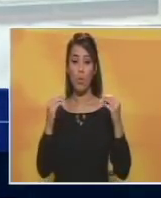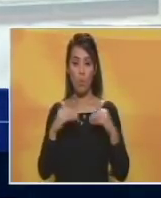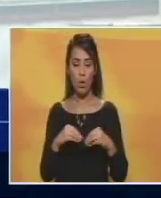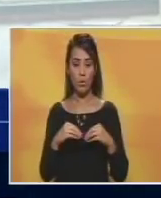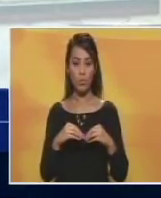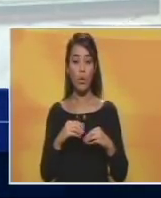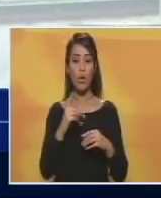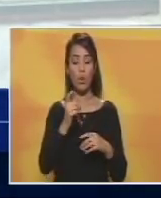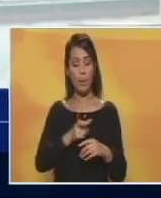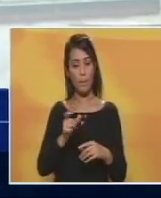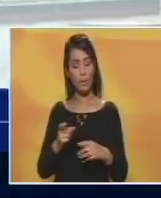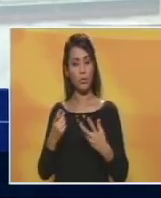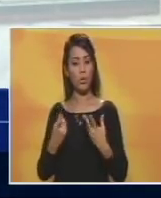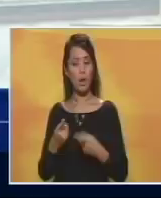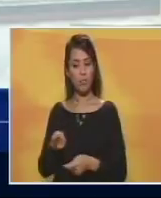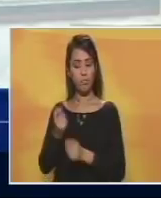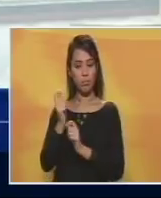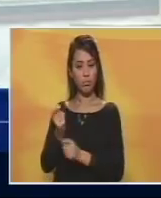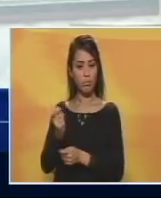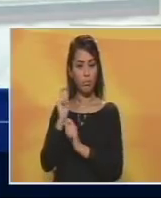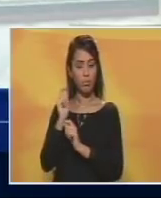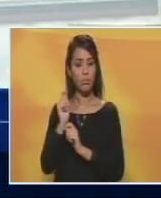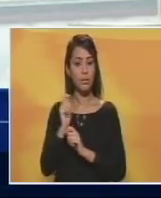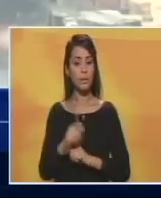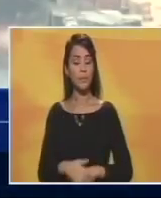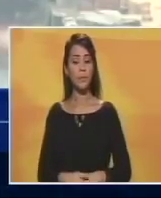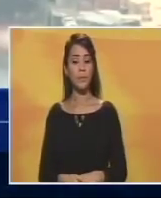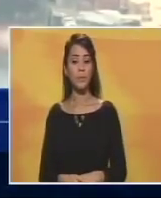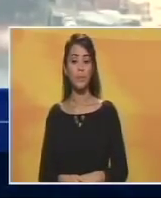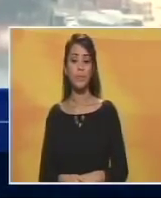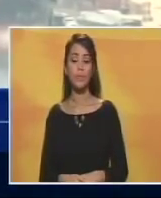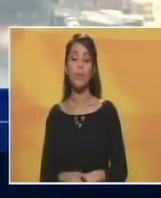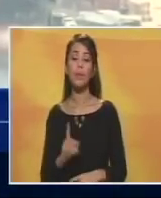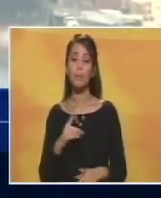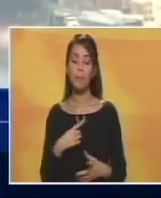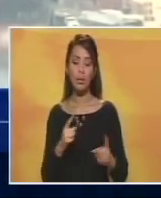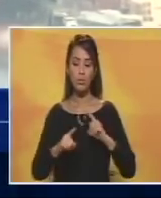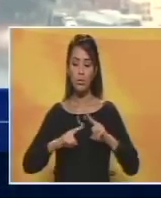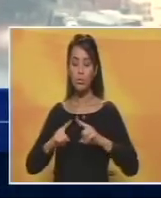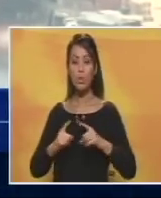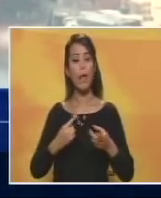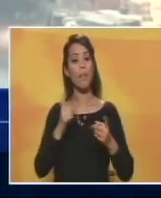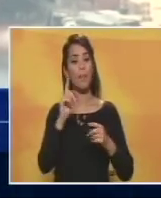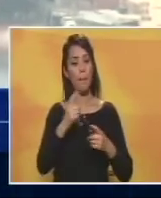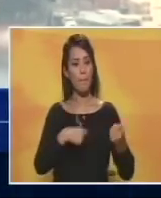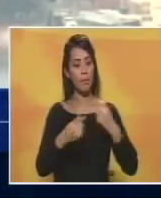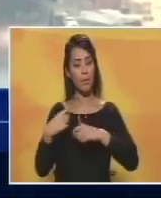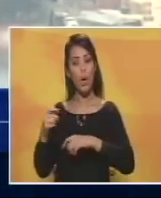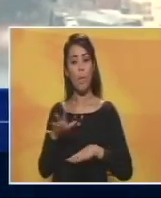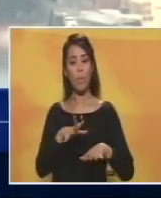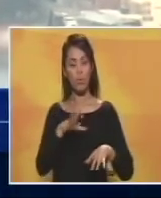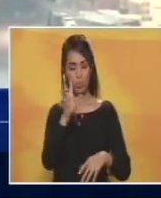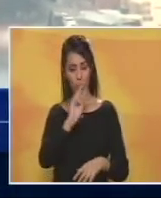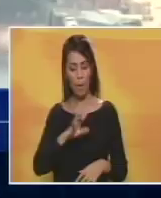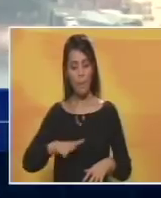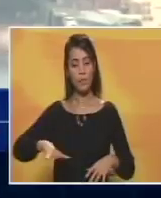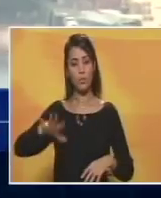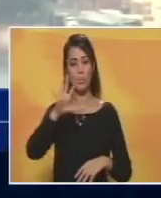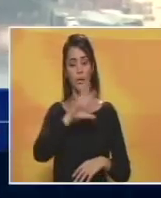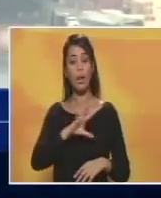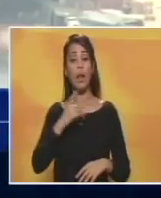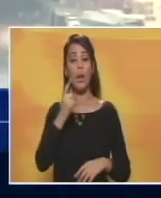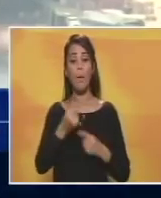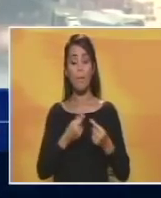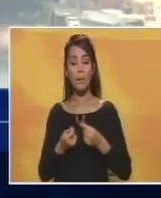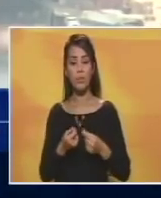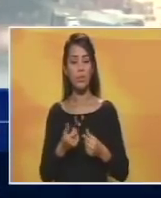los atuneros que realizan esta actividad de la pesca industrial, el mismo será controlado y distribuido por el Estado venezolano. Agregó que los precios de este